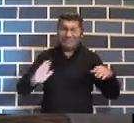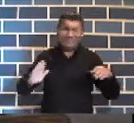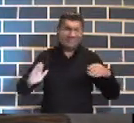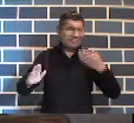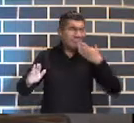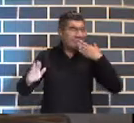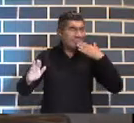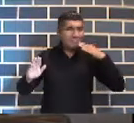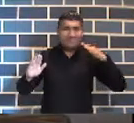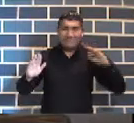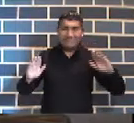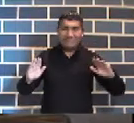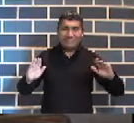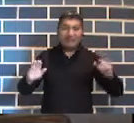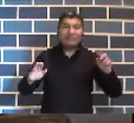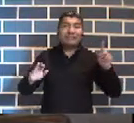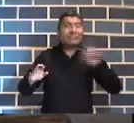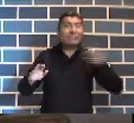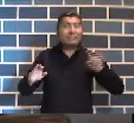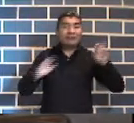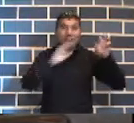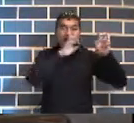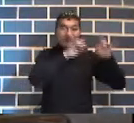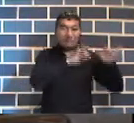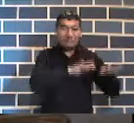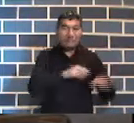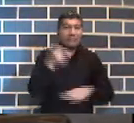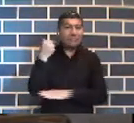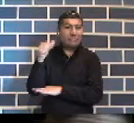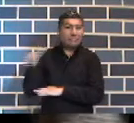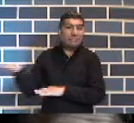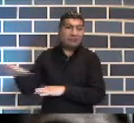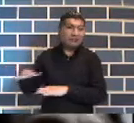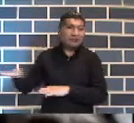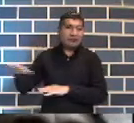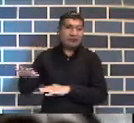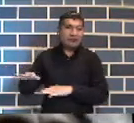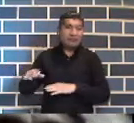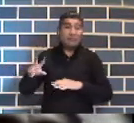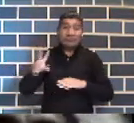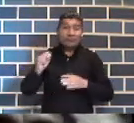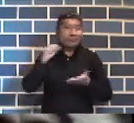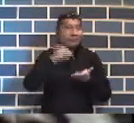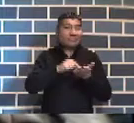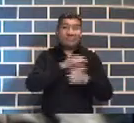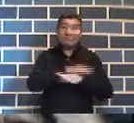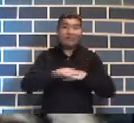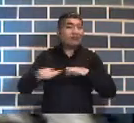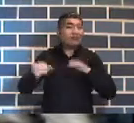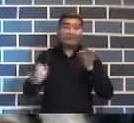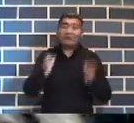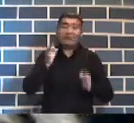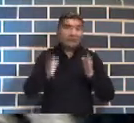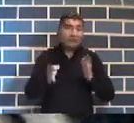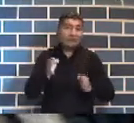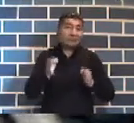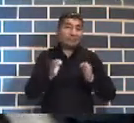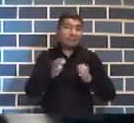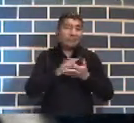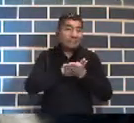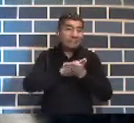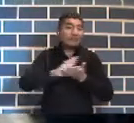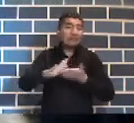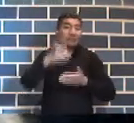mala de sodoma y gomorra no se encuentra allí ningún justo que permita la